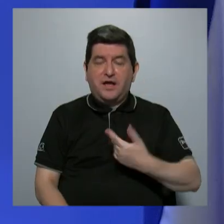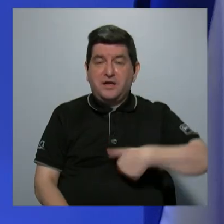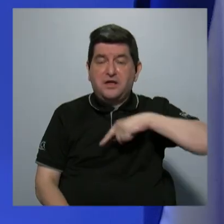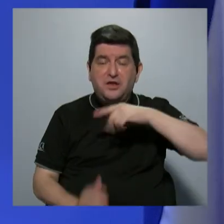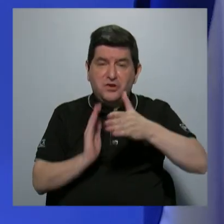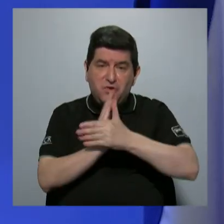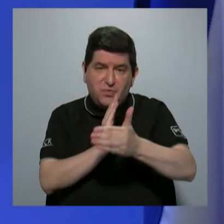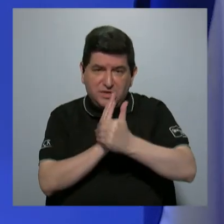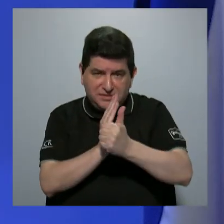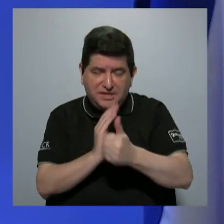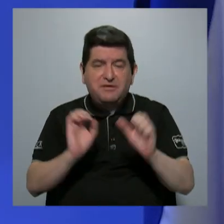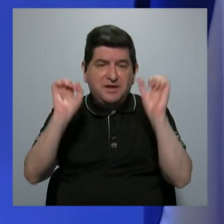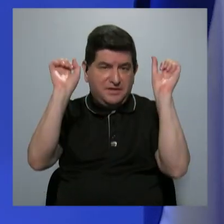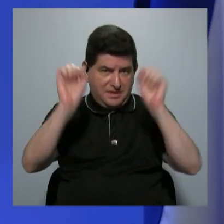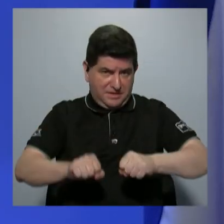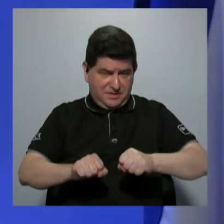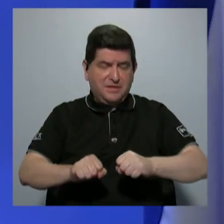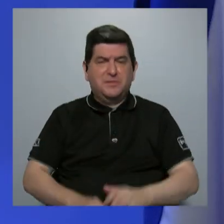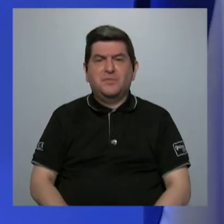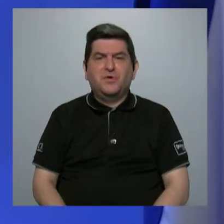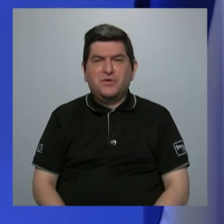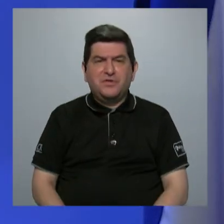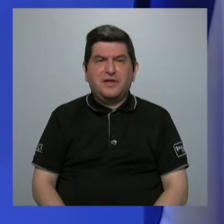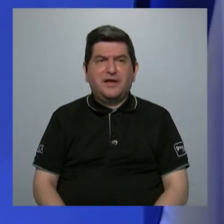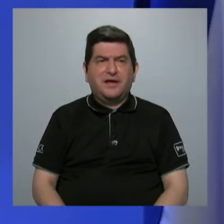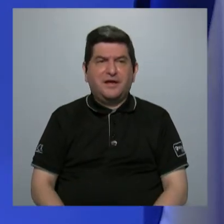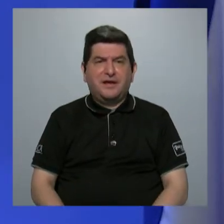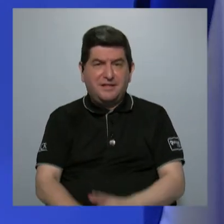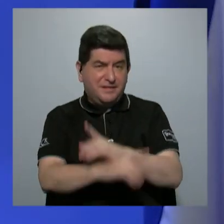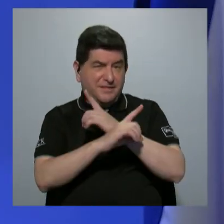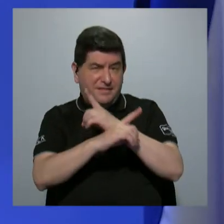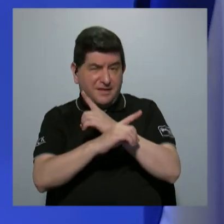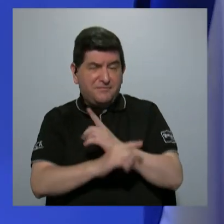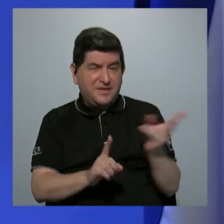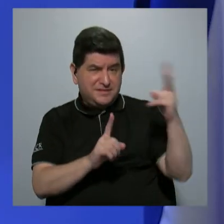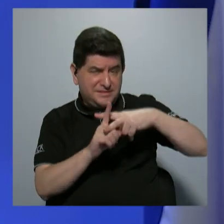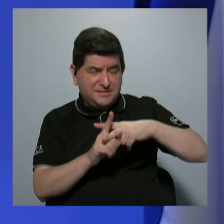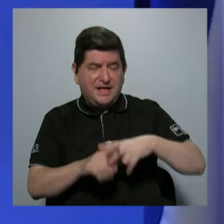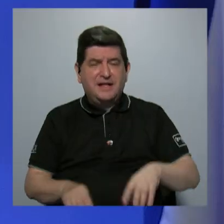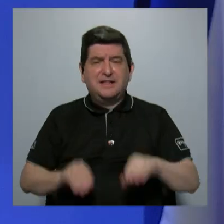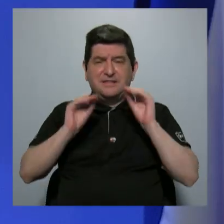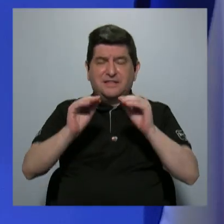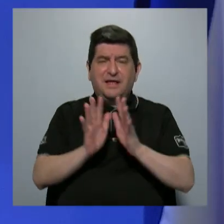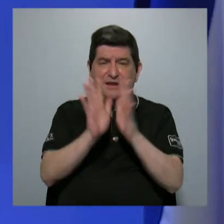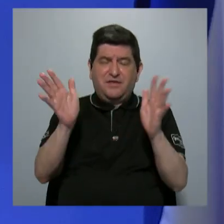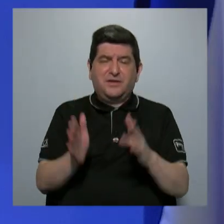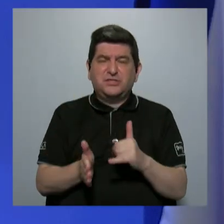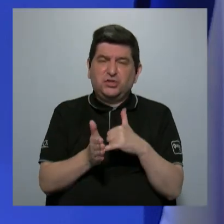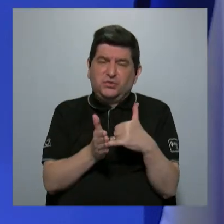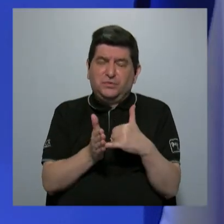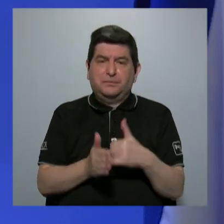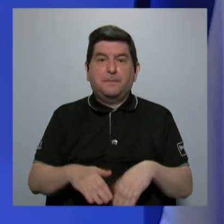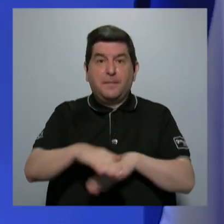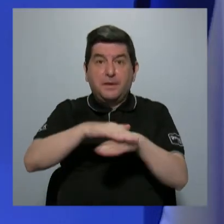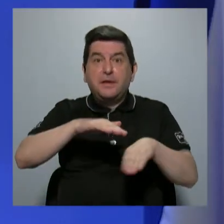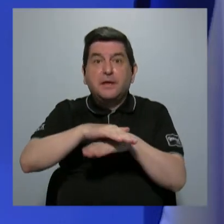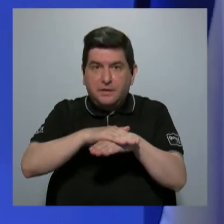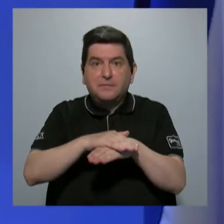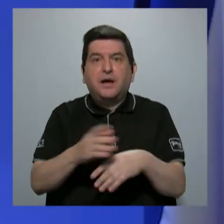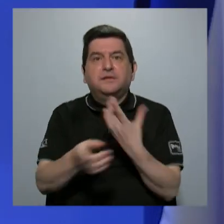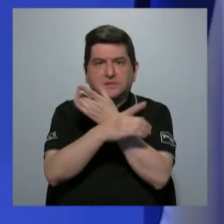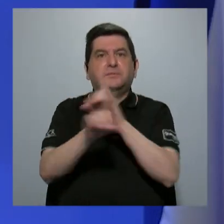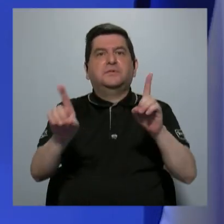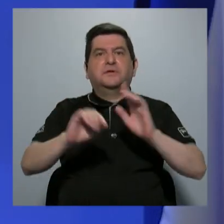capacidad para salir en defensa de la educación pública, entendida como un pilar de nuestra